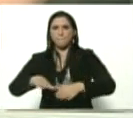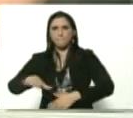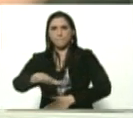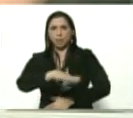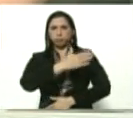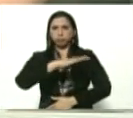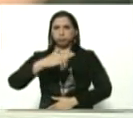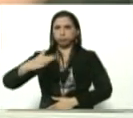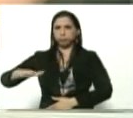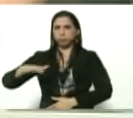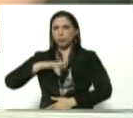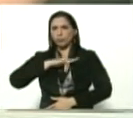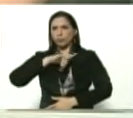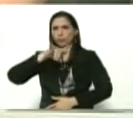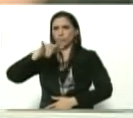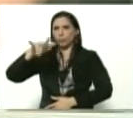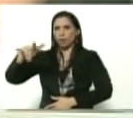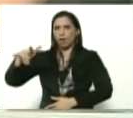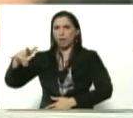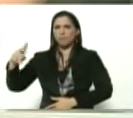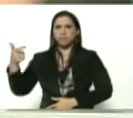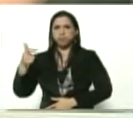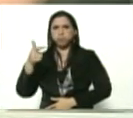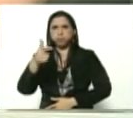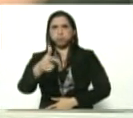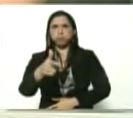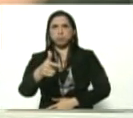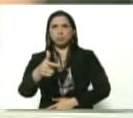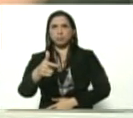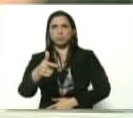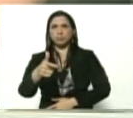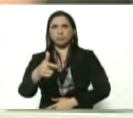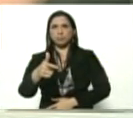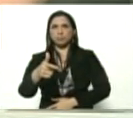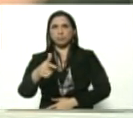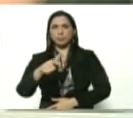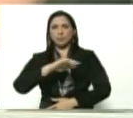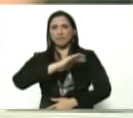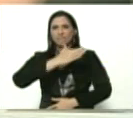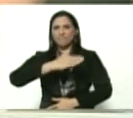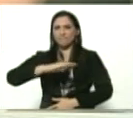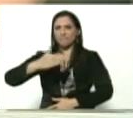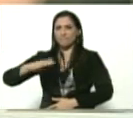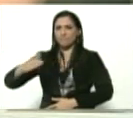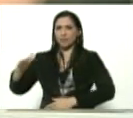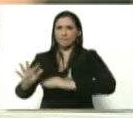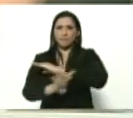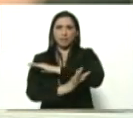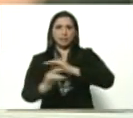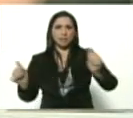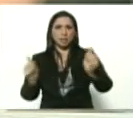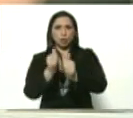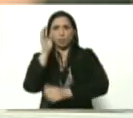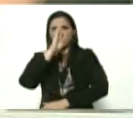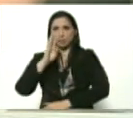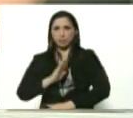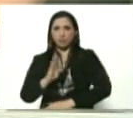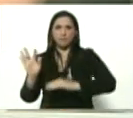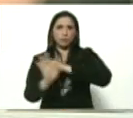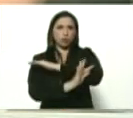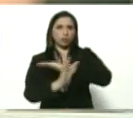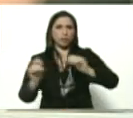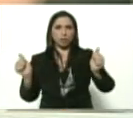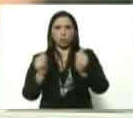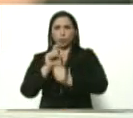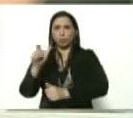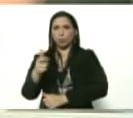marítimos, aéreos y terrestres, en el Mar Caribe, en la frontera con Brasil, en la frontera con Guyana, en